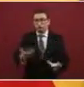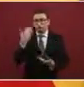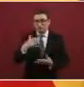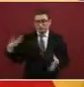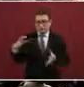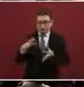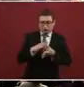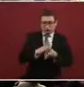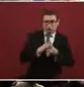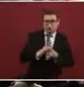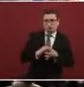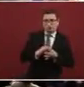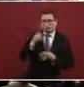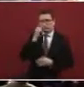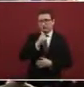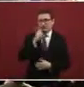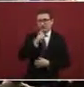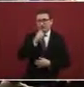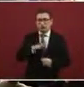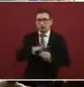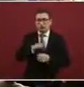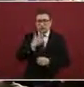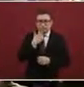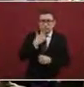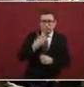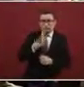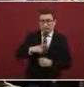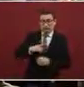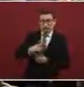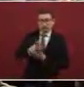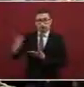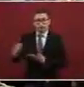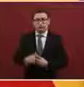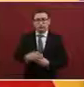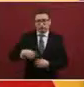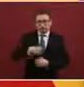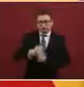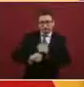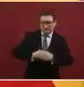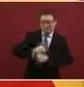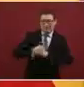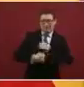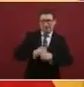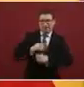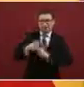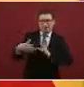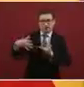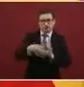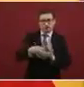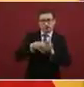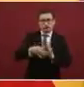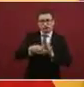lo que nos separa, el afecto sobre el rencor. Hemos vivido juntos siglos durante los cuales cambiamos el